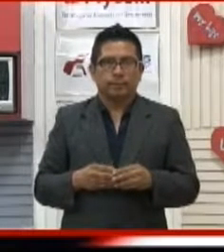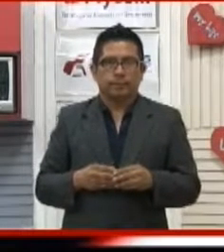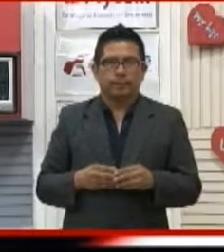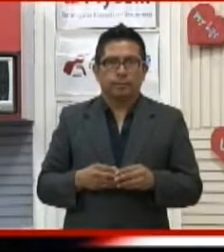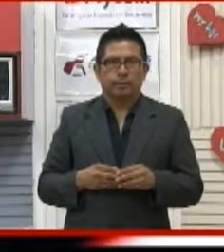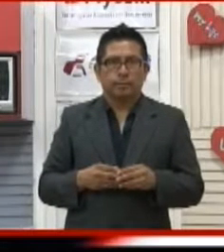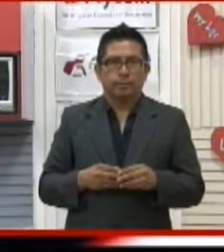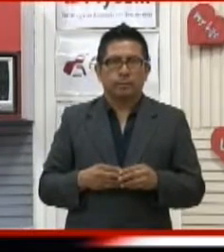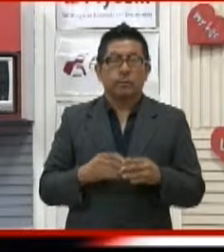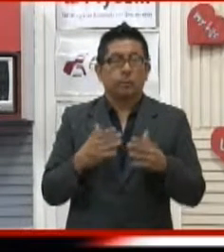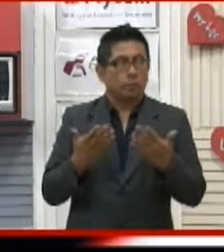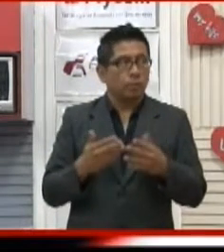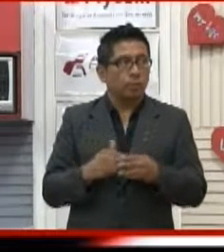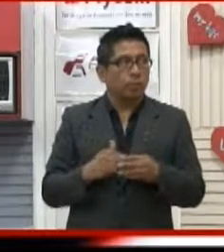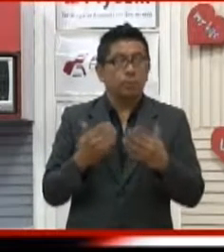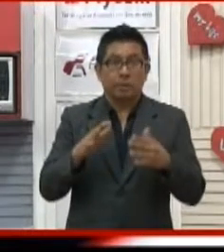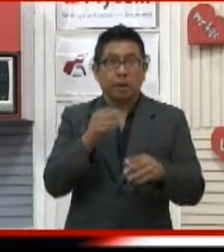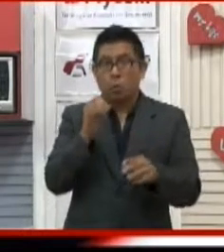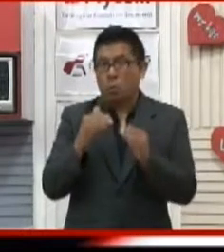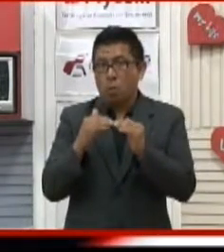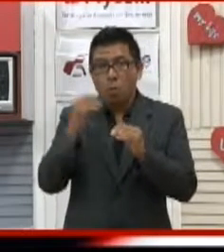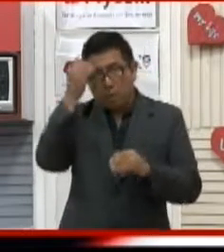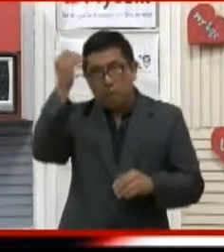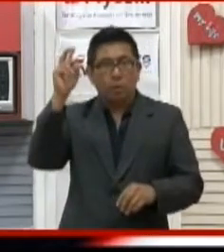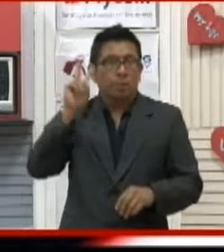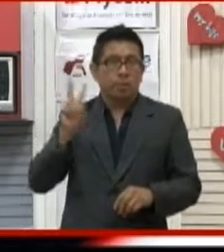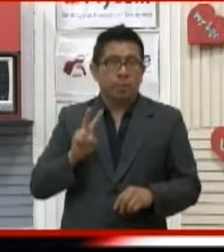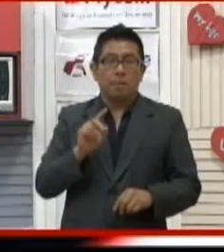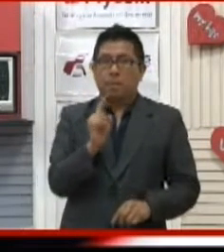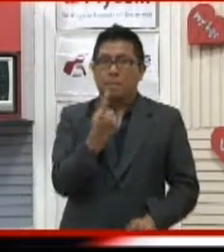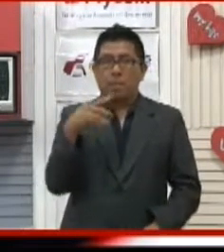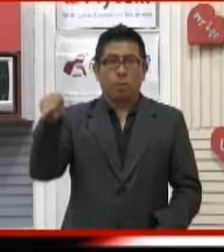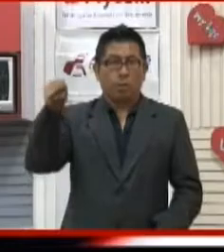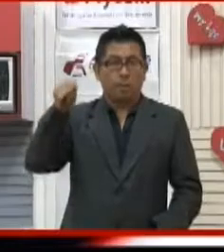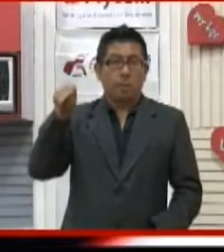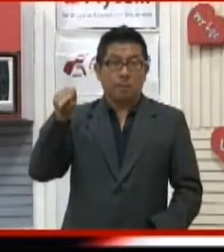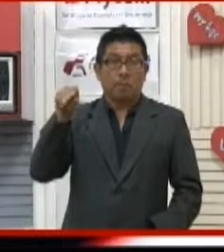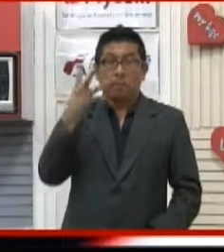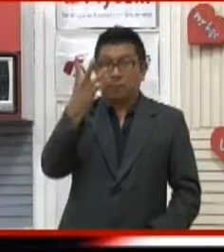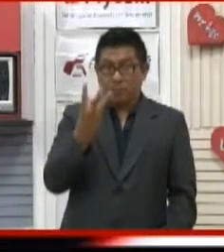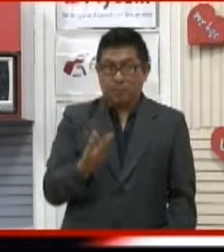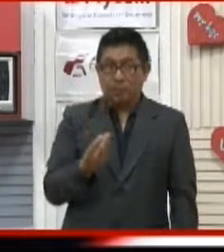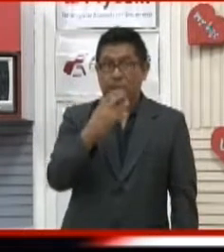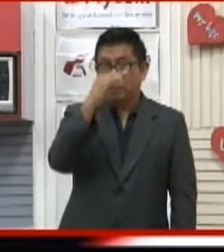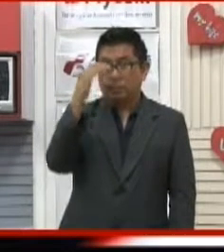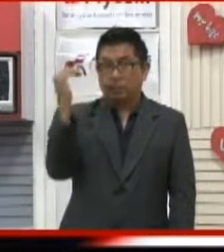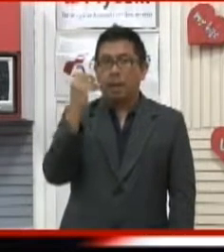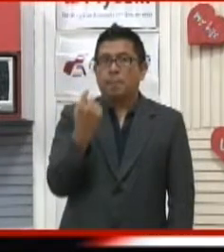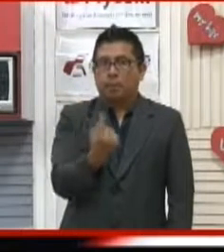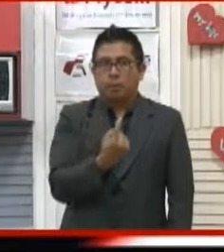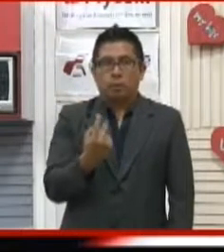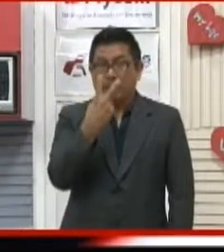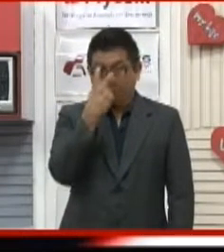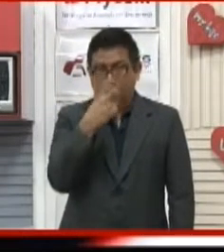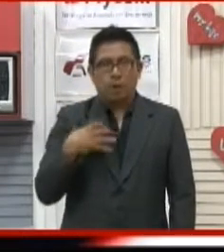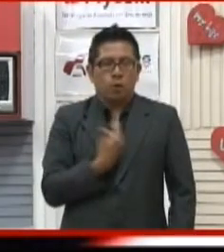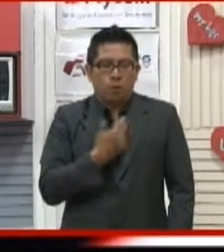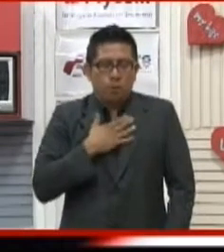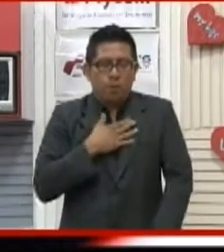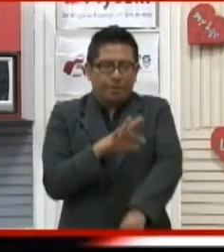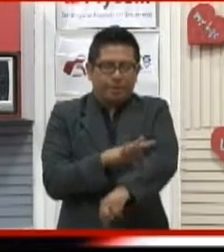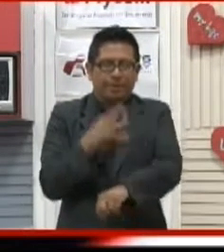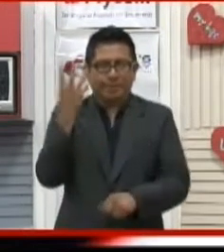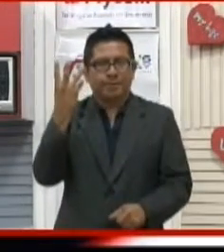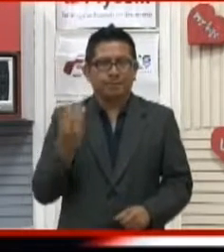Como ya la licenciada lo comentó, el 1 de marzo es el Día Nacional de la Persona Ciega, nuestro día, por decirlo